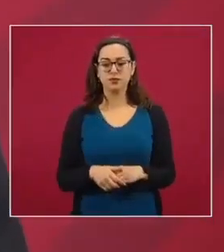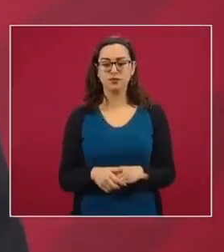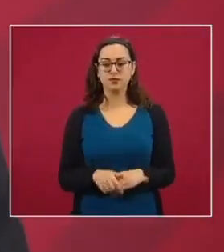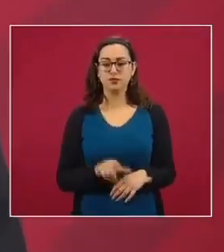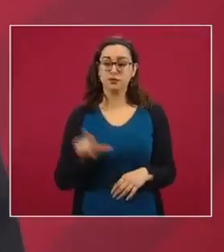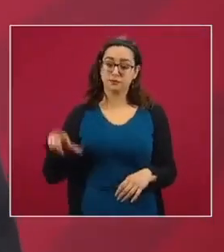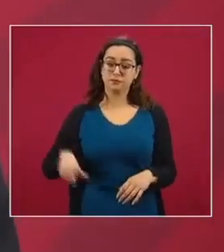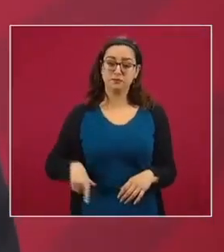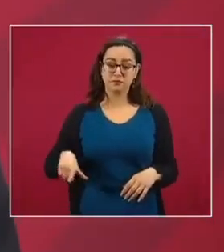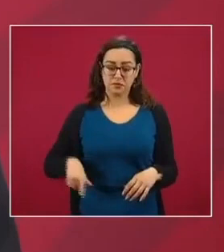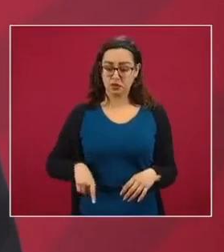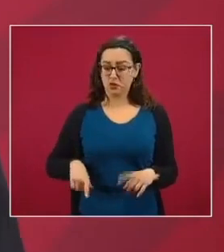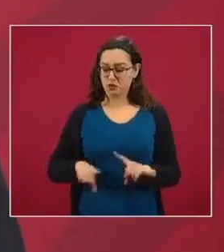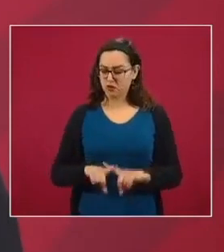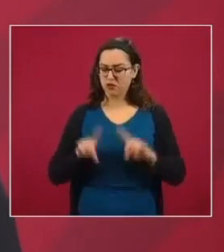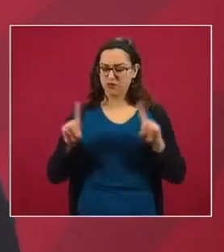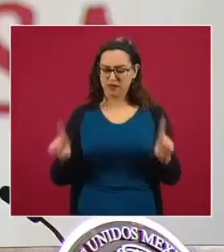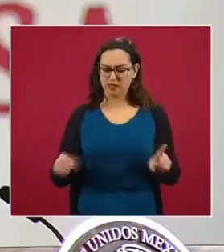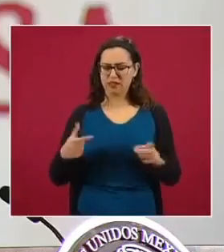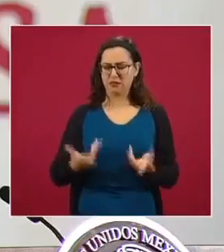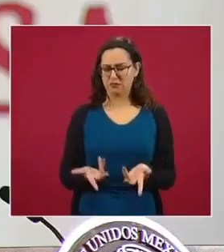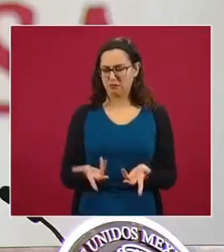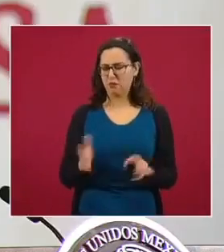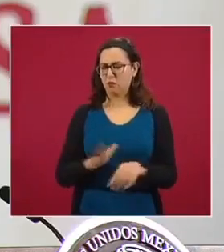este gobierno de los anteriores: